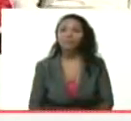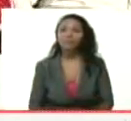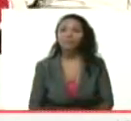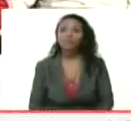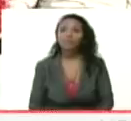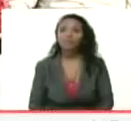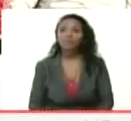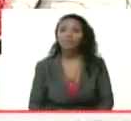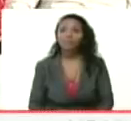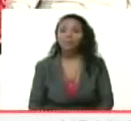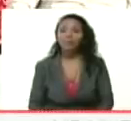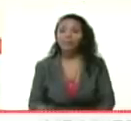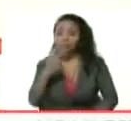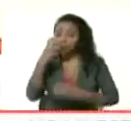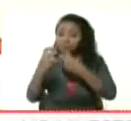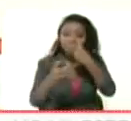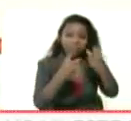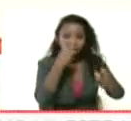Que